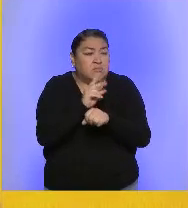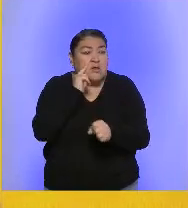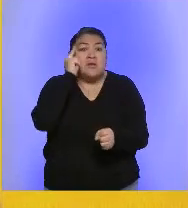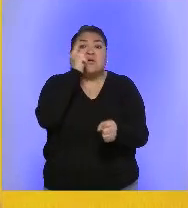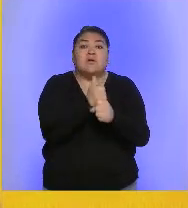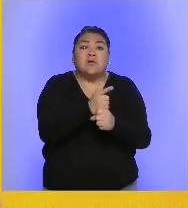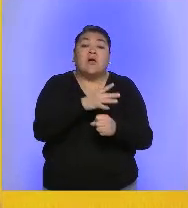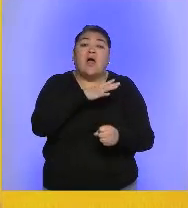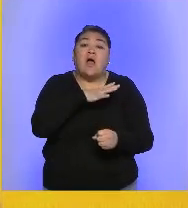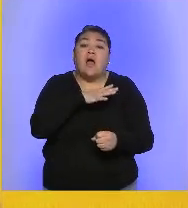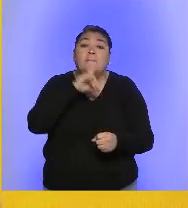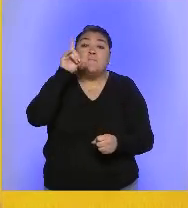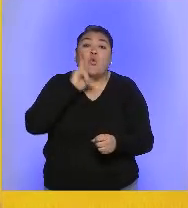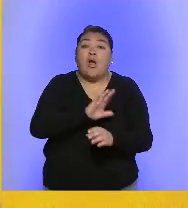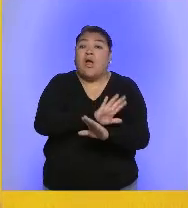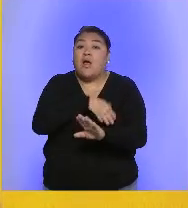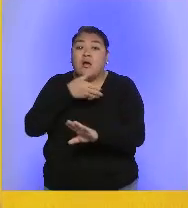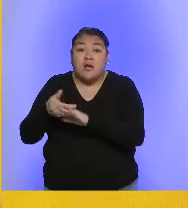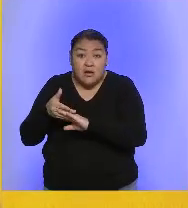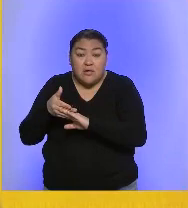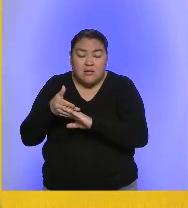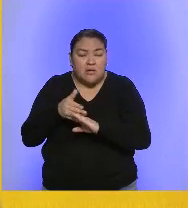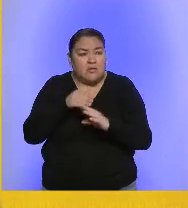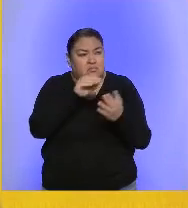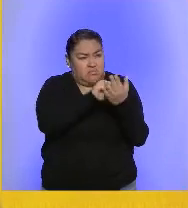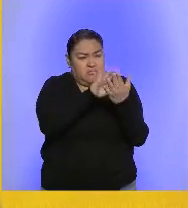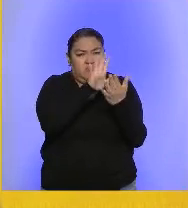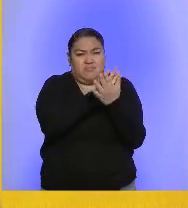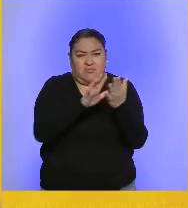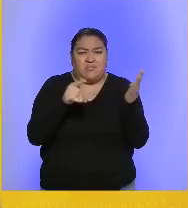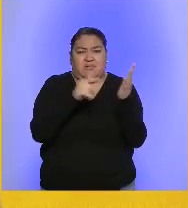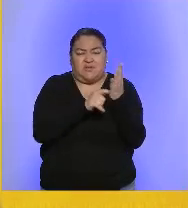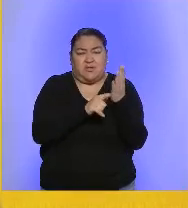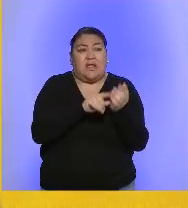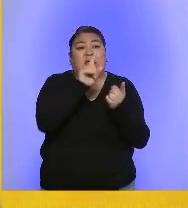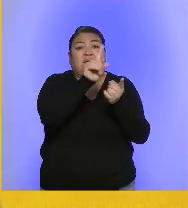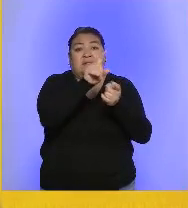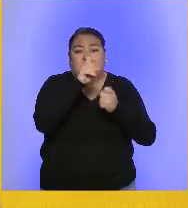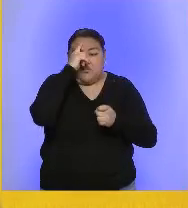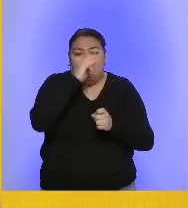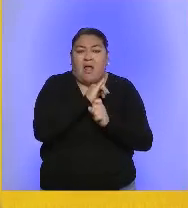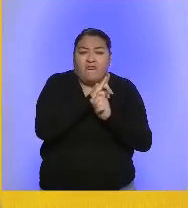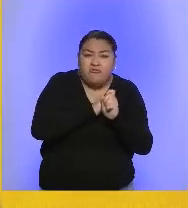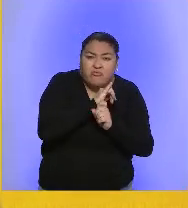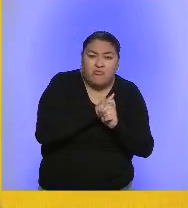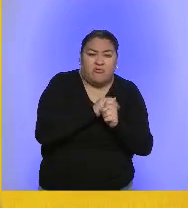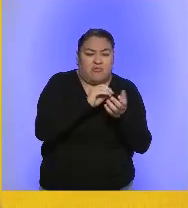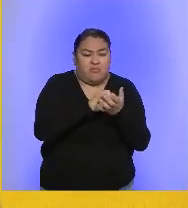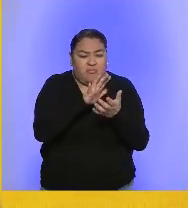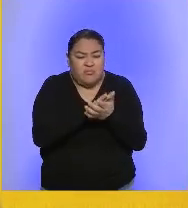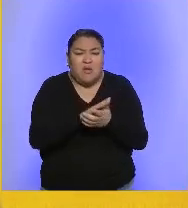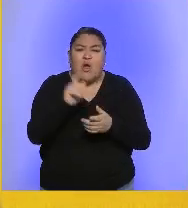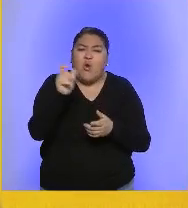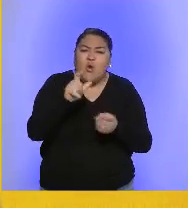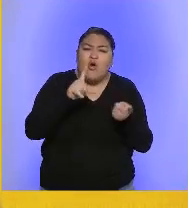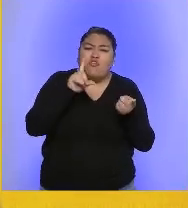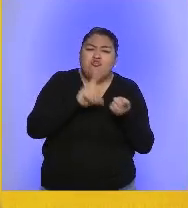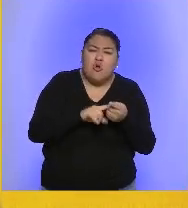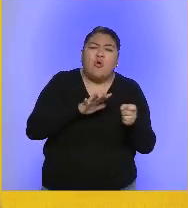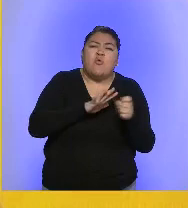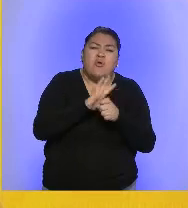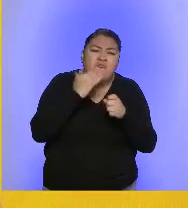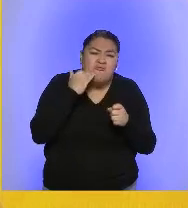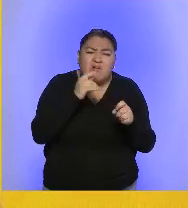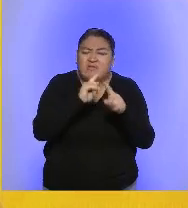género, sino también que contribuya a reunir elementos para la configuración del delito y robustezca las carpetas de